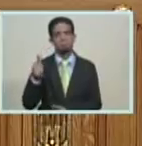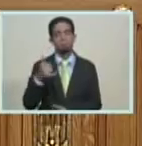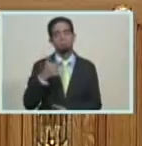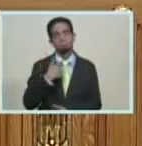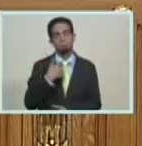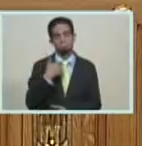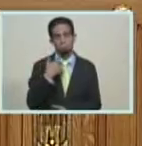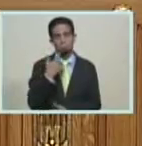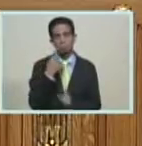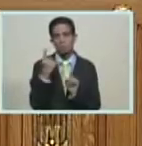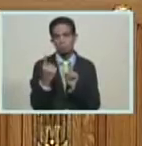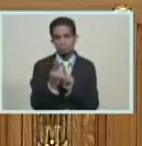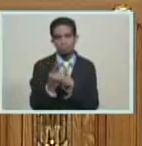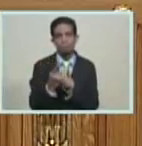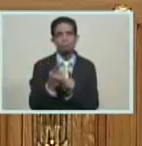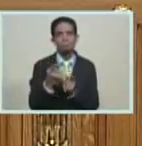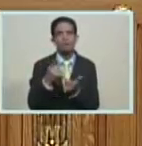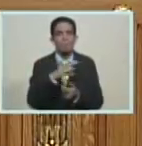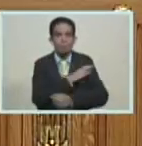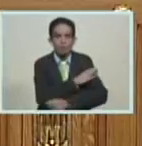hablado.